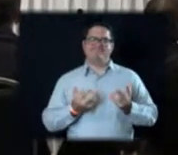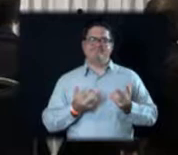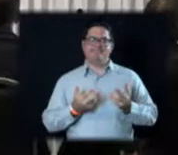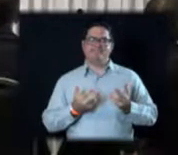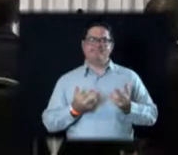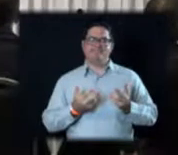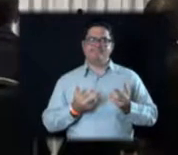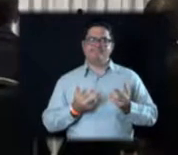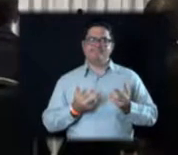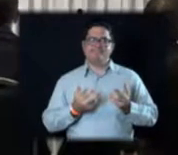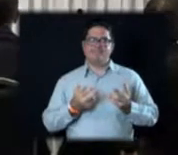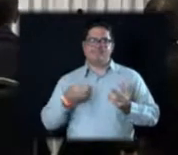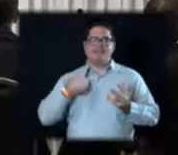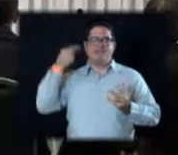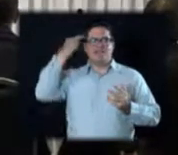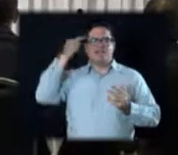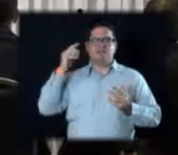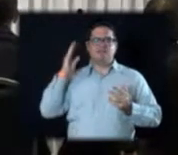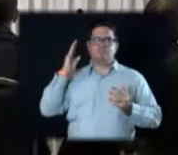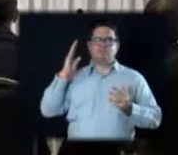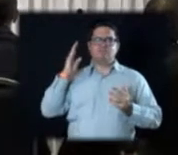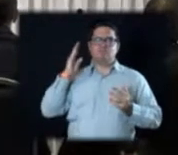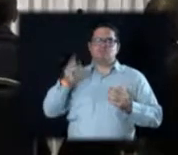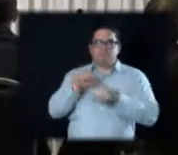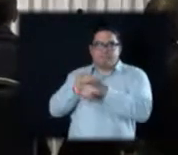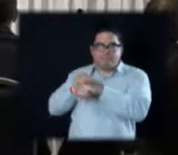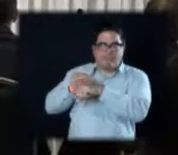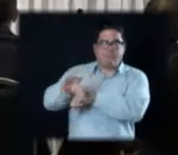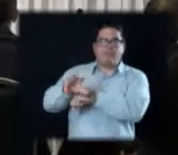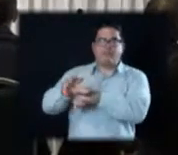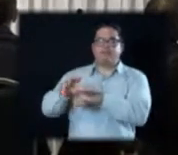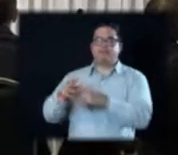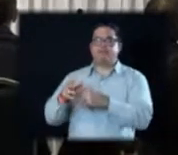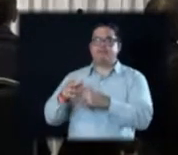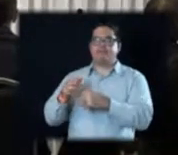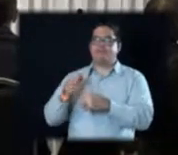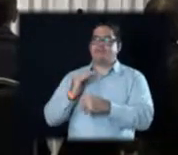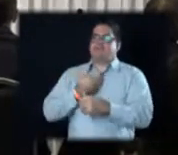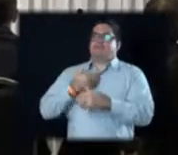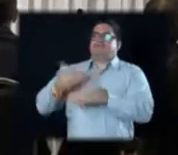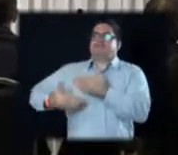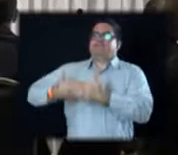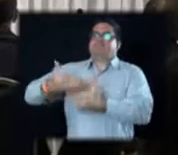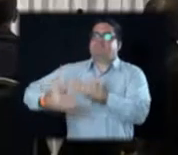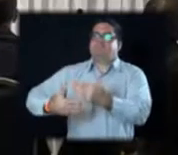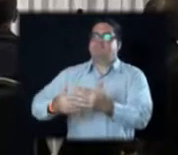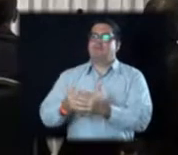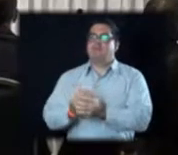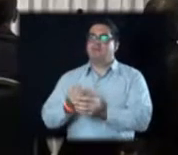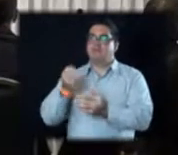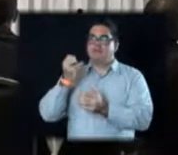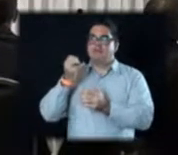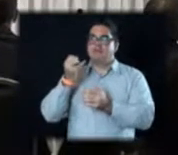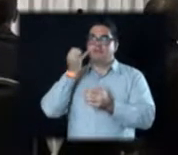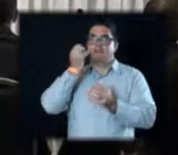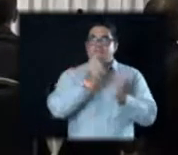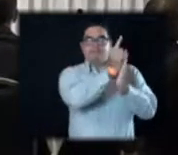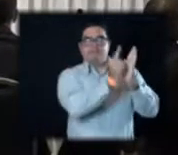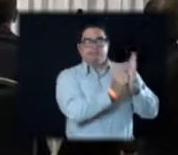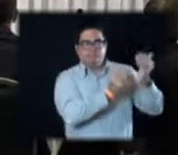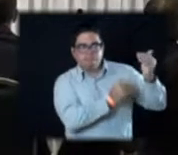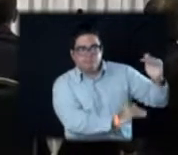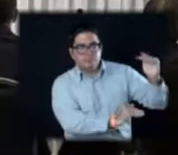Me parece que esto va a ser crítico a este trabajo, va a hacer una gran diferencia entre fondos que